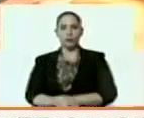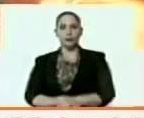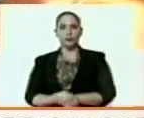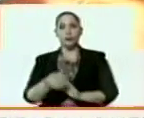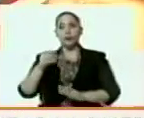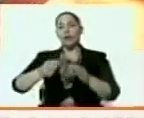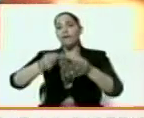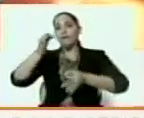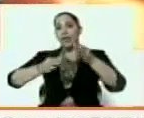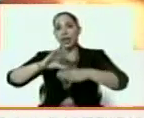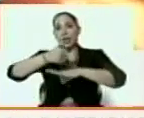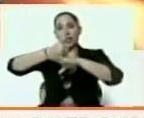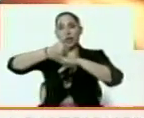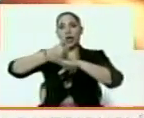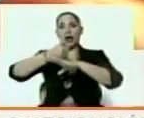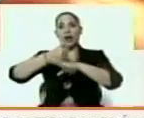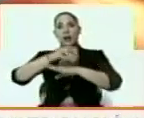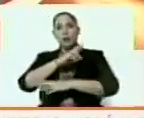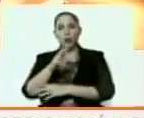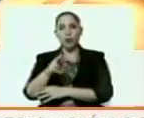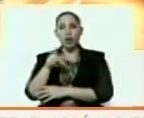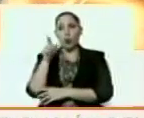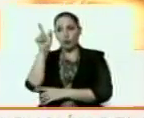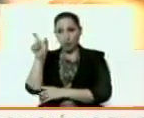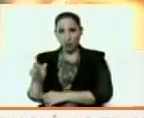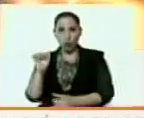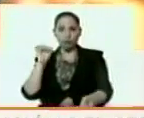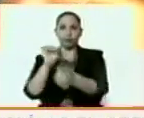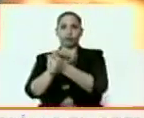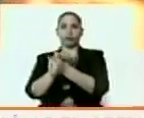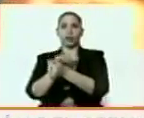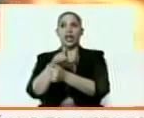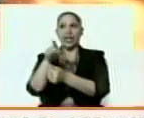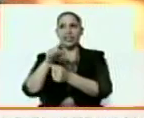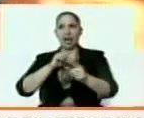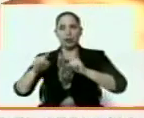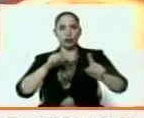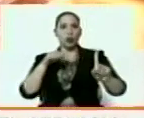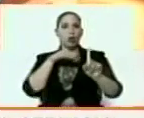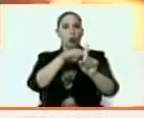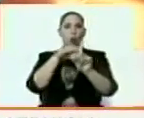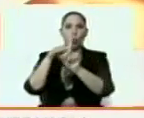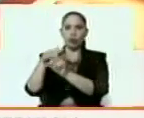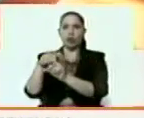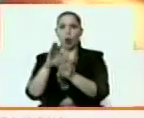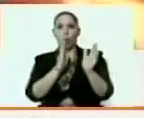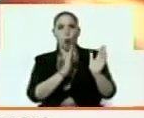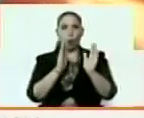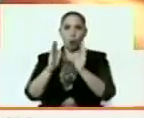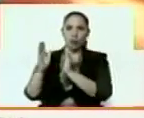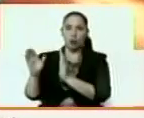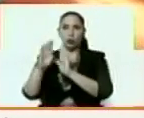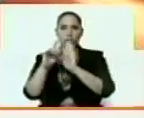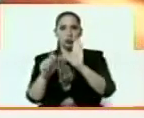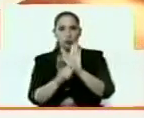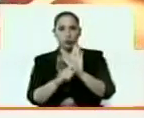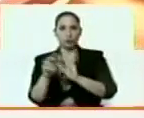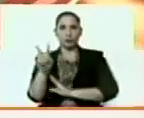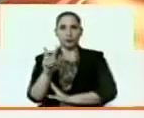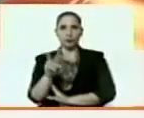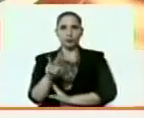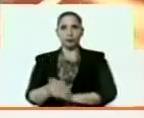General de la República, de uno de los privados de libertad de estas acciones contra el orden constitucional de Venezuela. Me refiero al señor